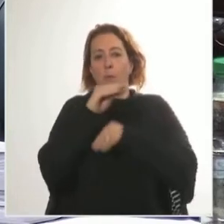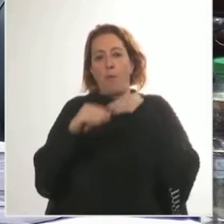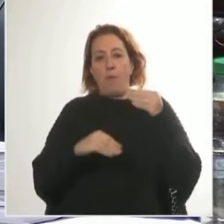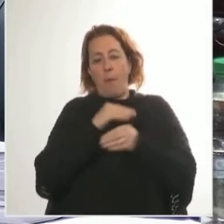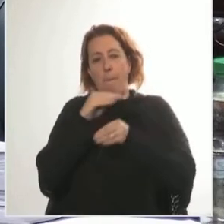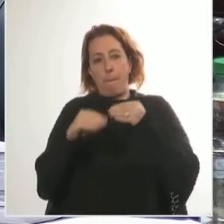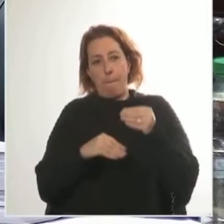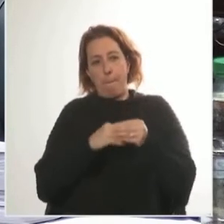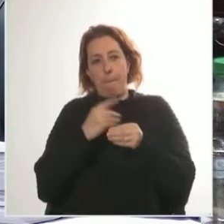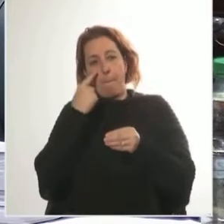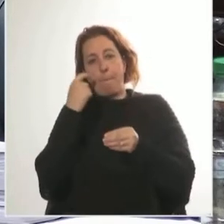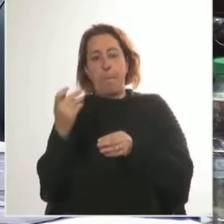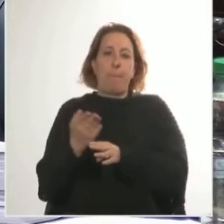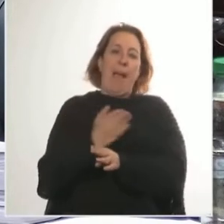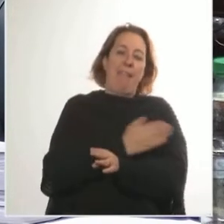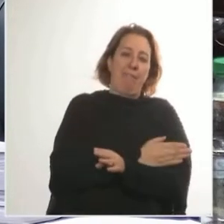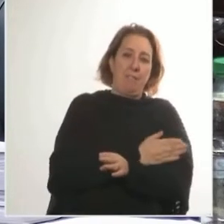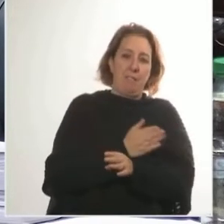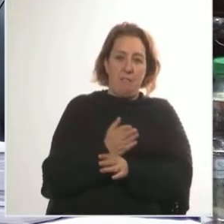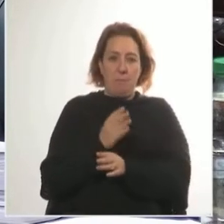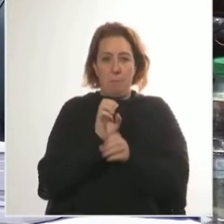familias previos a la pandemia.